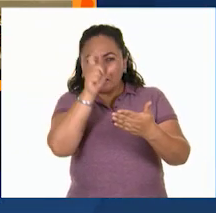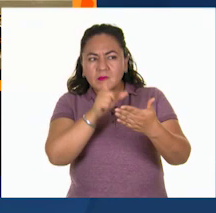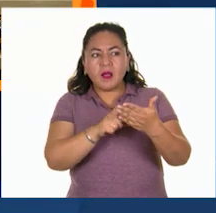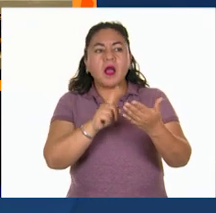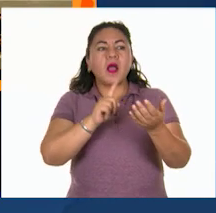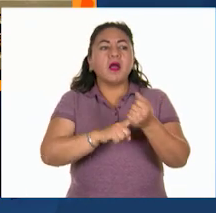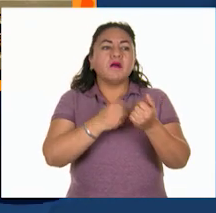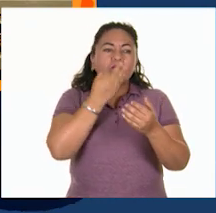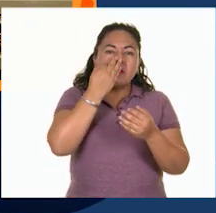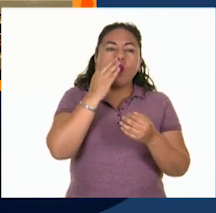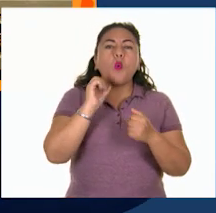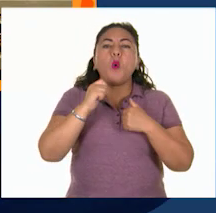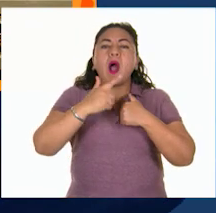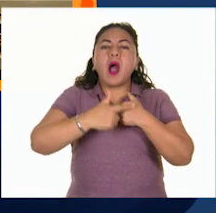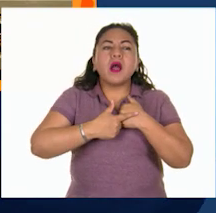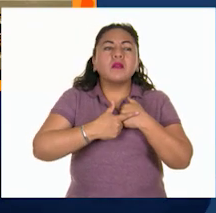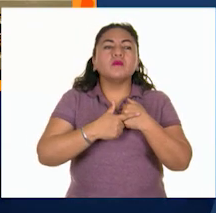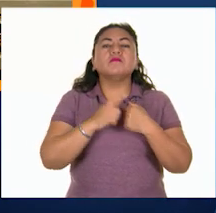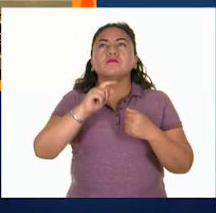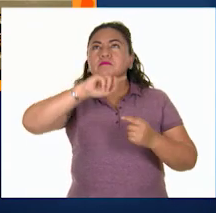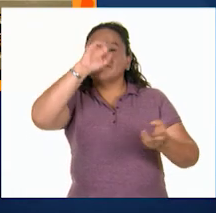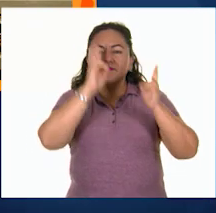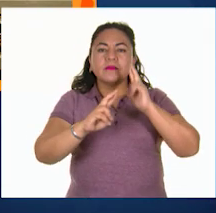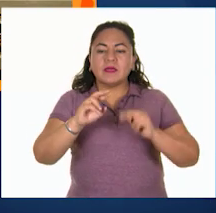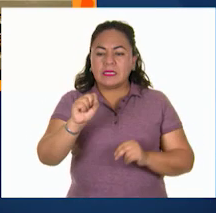jazmines o un relámpago de sémola.